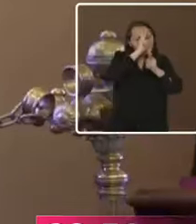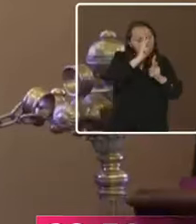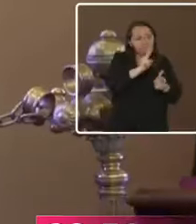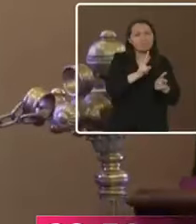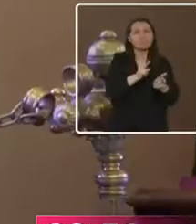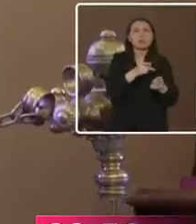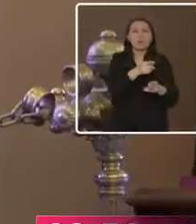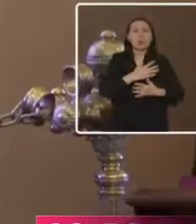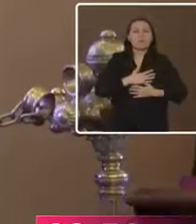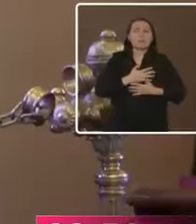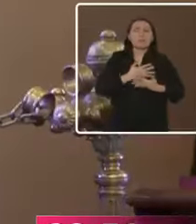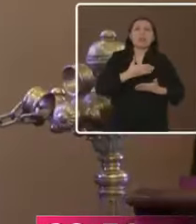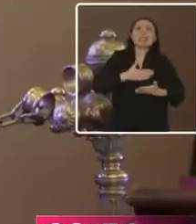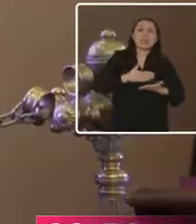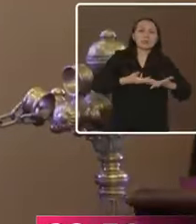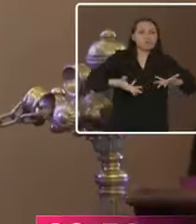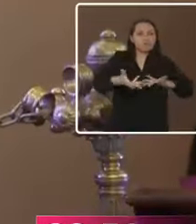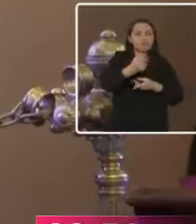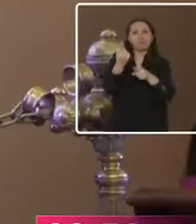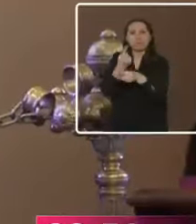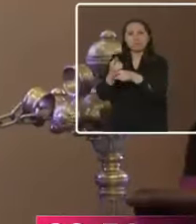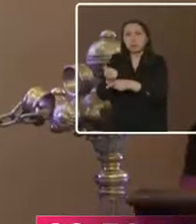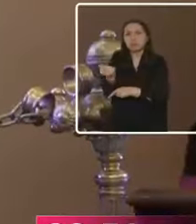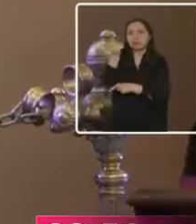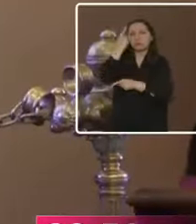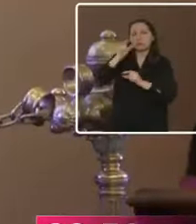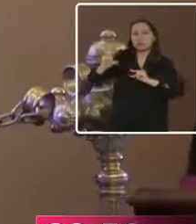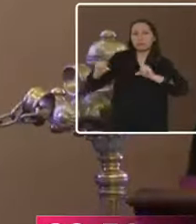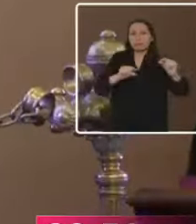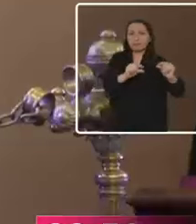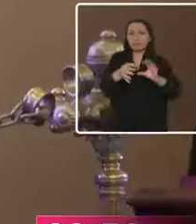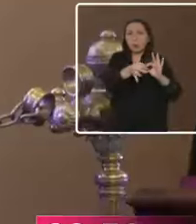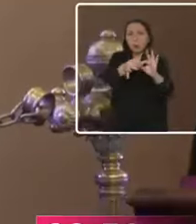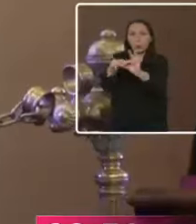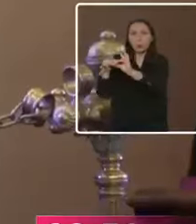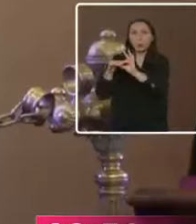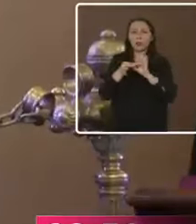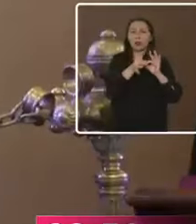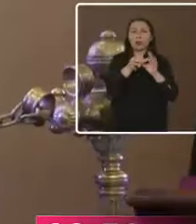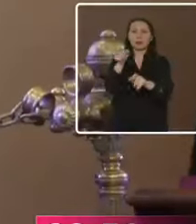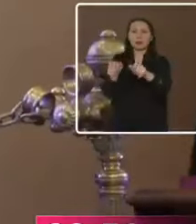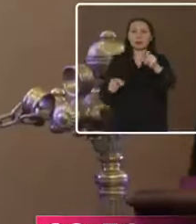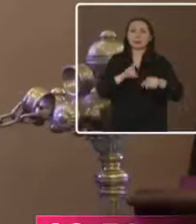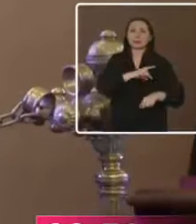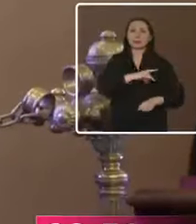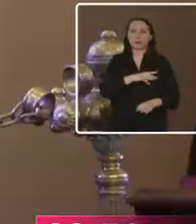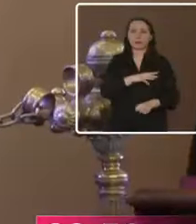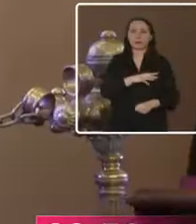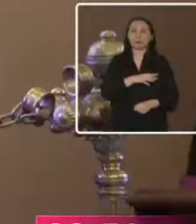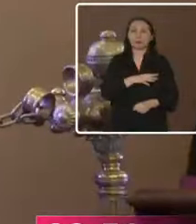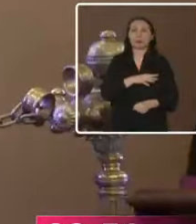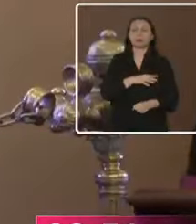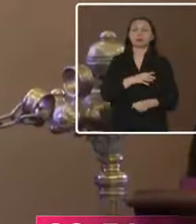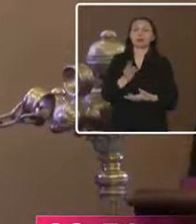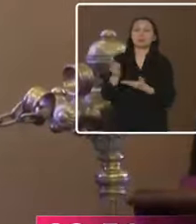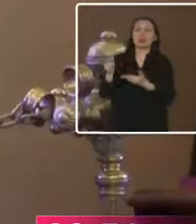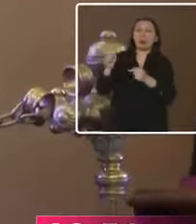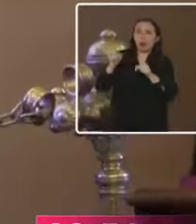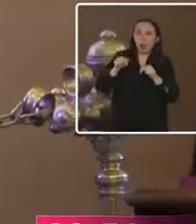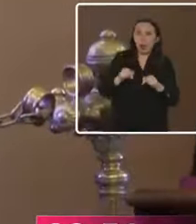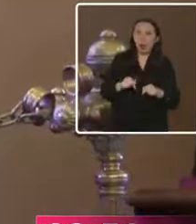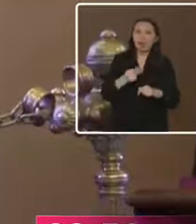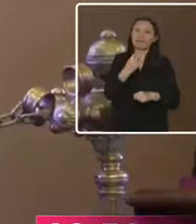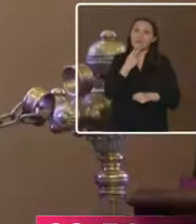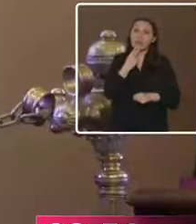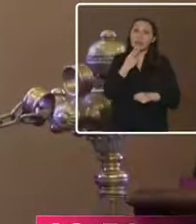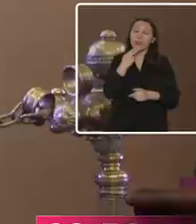su vocación por el diálogo, por el entendimiento, por la unidad de los chilenos. Su paso por